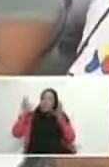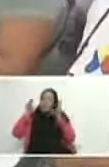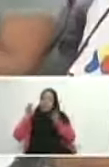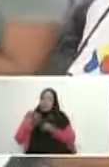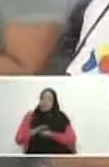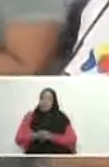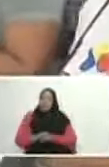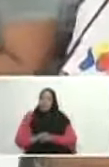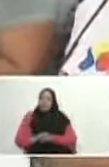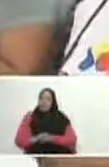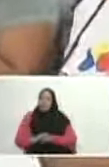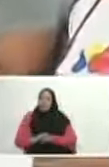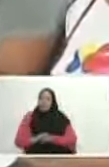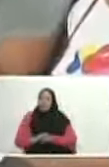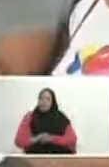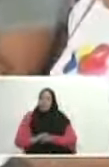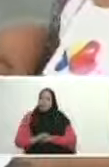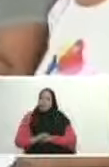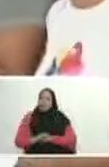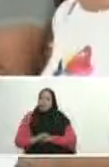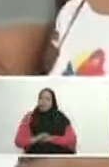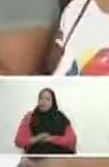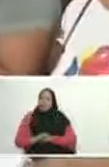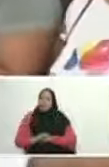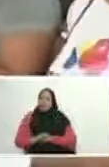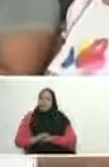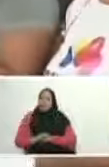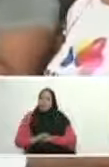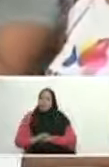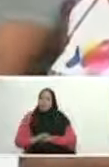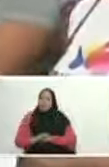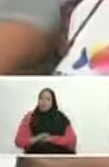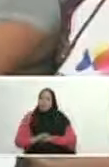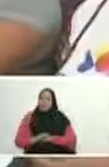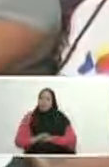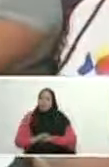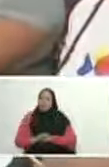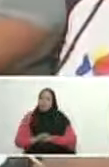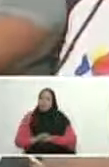De verdad, es muy bello todo lo que ustedes hacen.